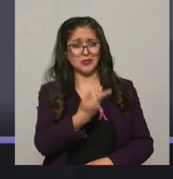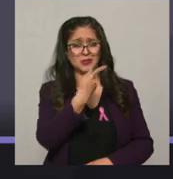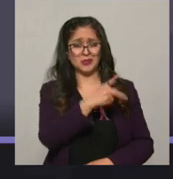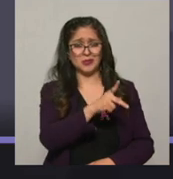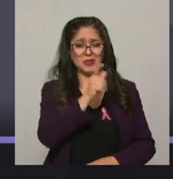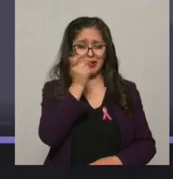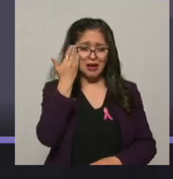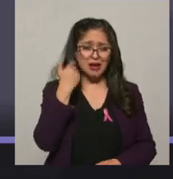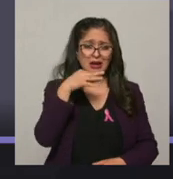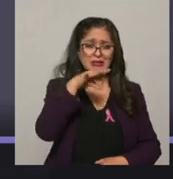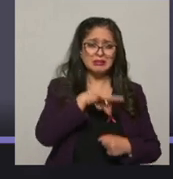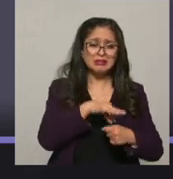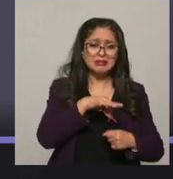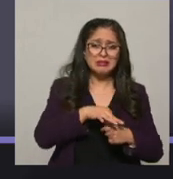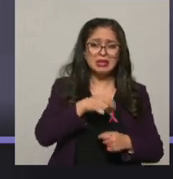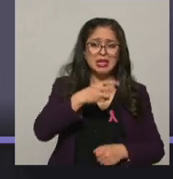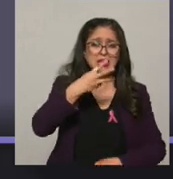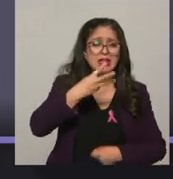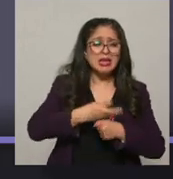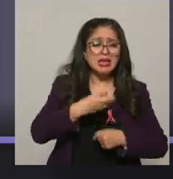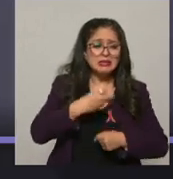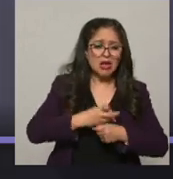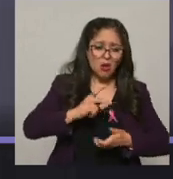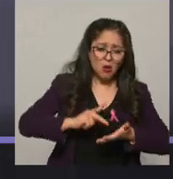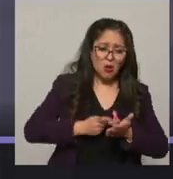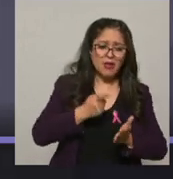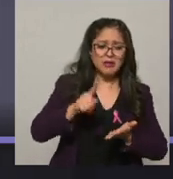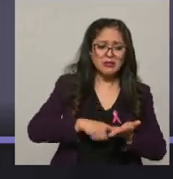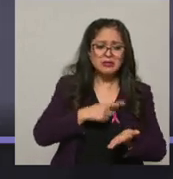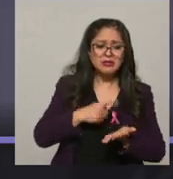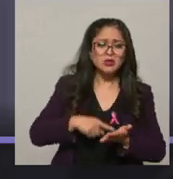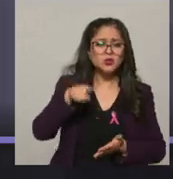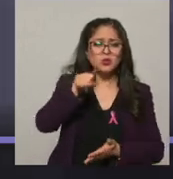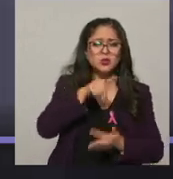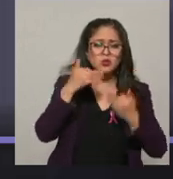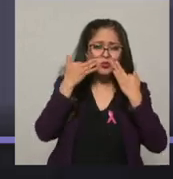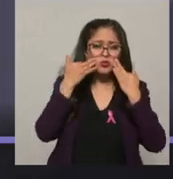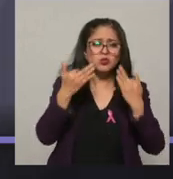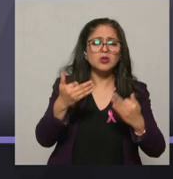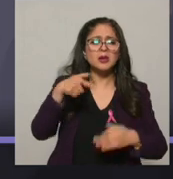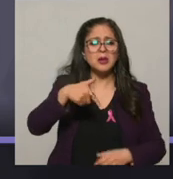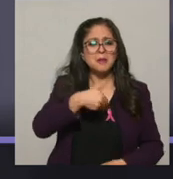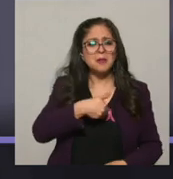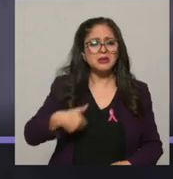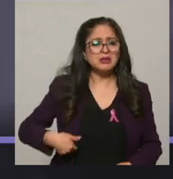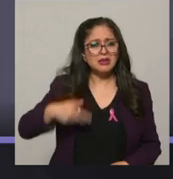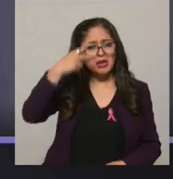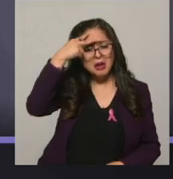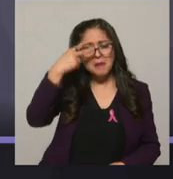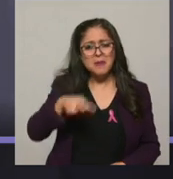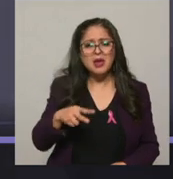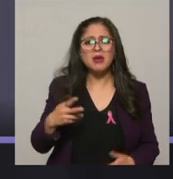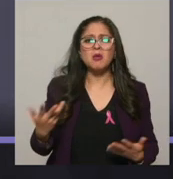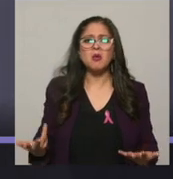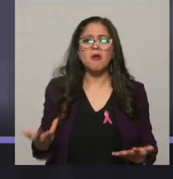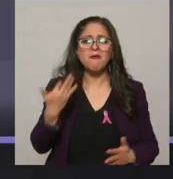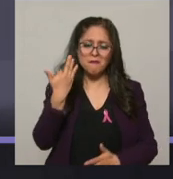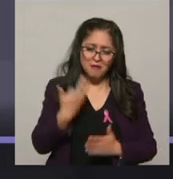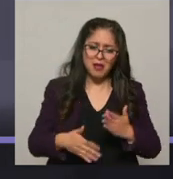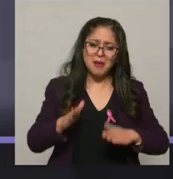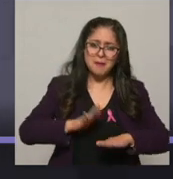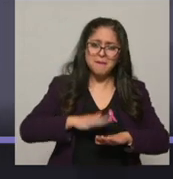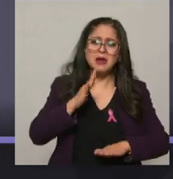sus elecciones, su tercera elección, etcétera. Entonces, sí vimos a Andrés Manuel tibio hasta cierto punto en sus propuestas, cuando